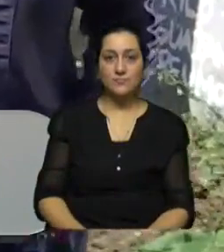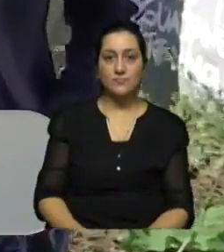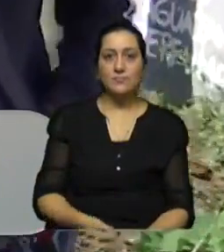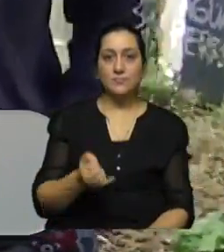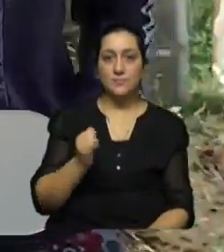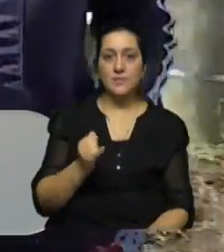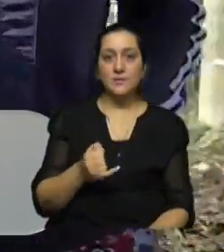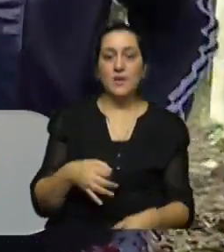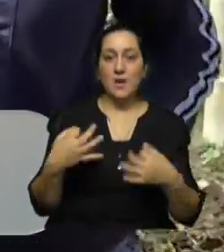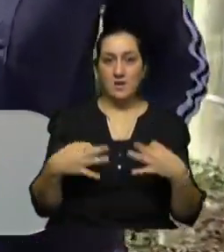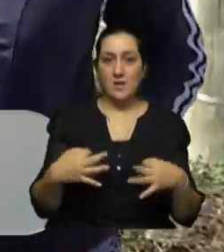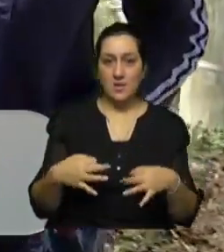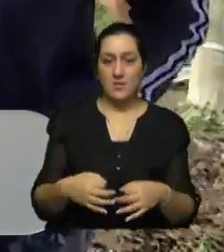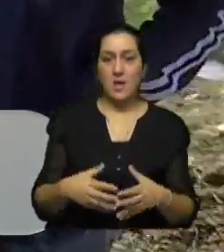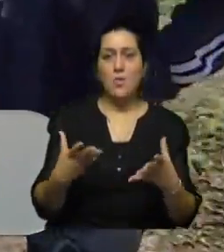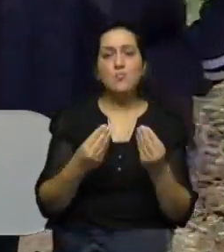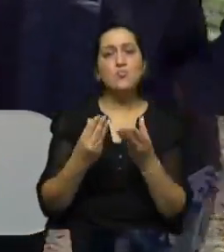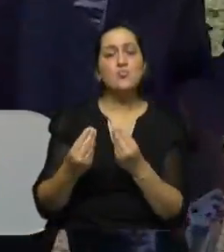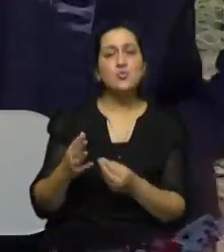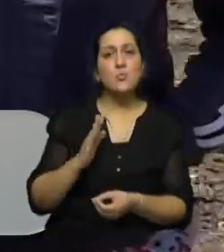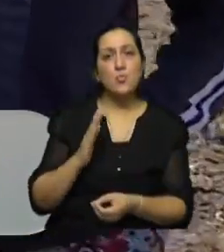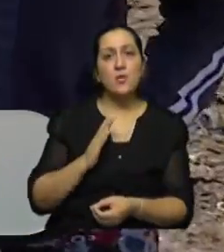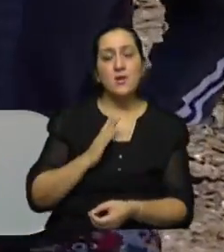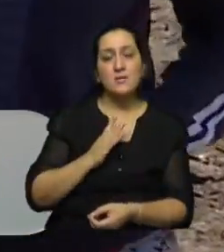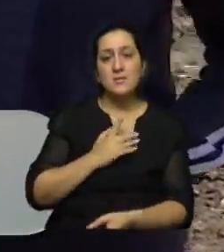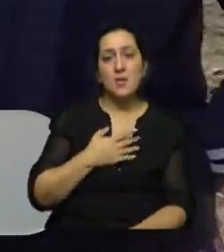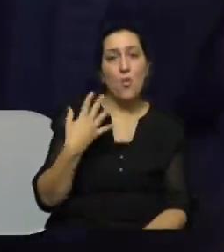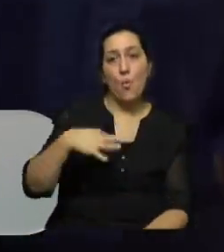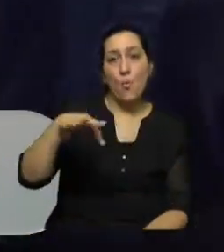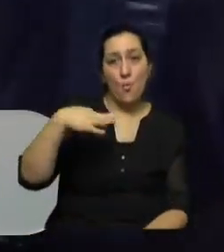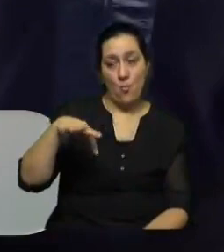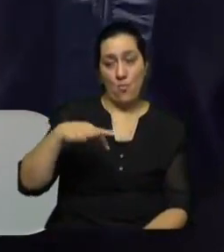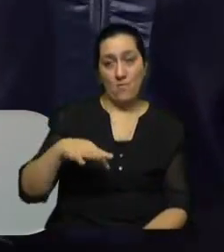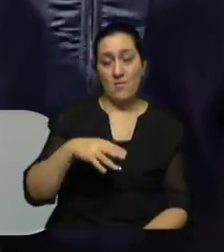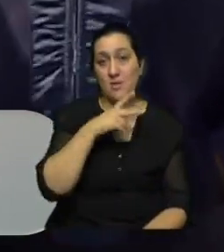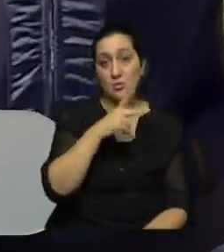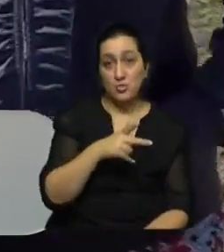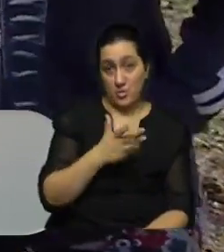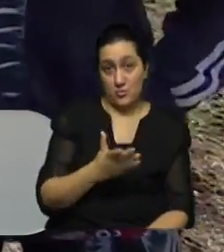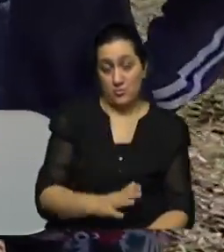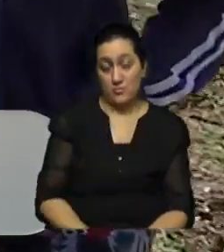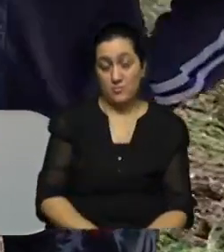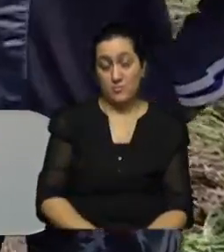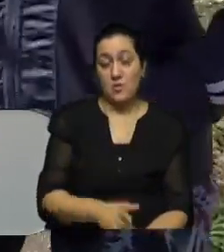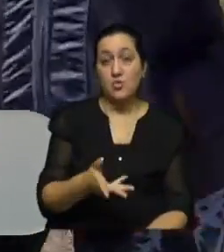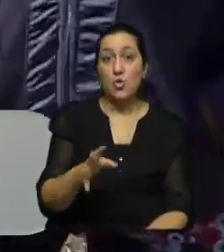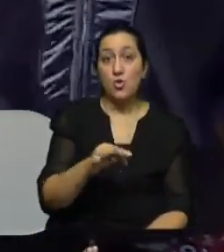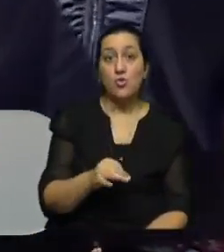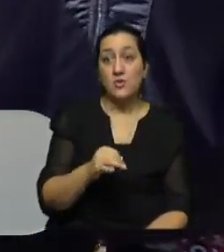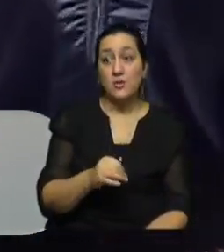exactamente, es la realidad. Hay muchas mujeres que somos jefas de hogar, que nos tenemos que dirigir con el día a día para los